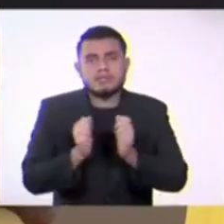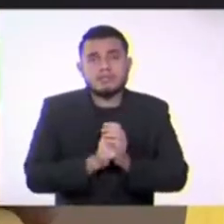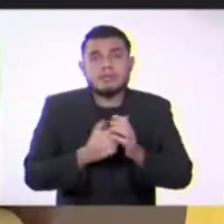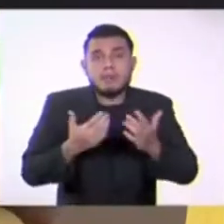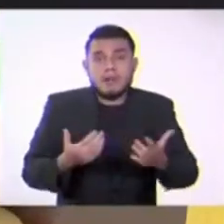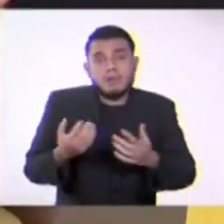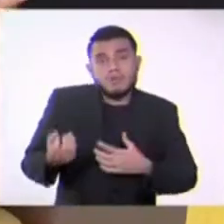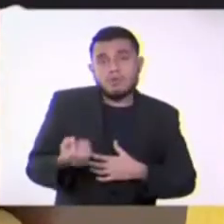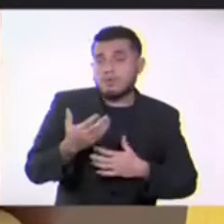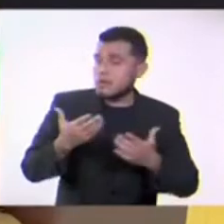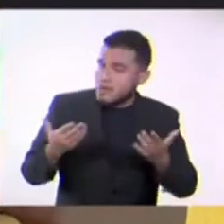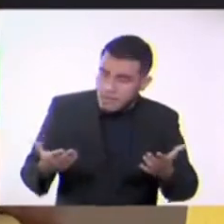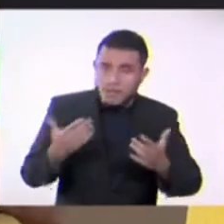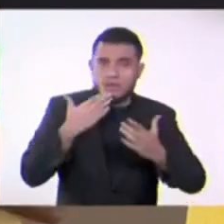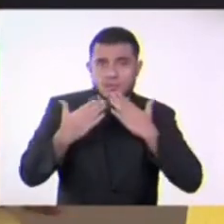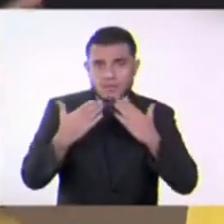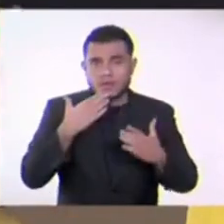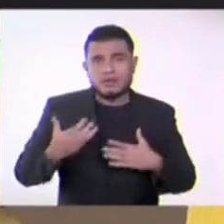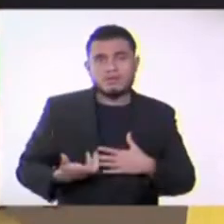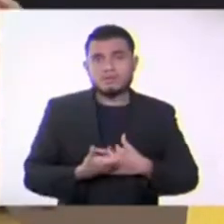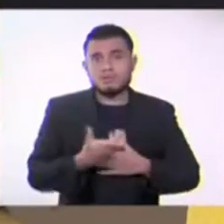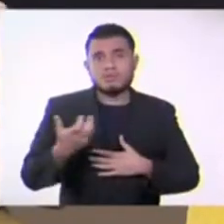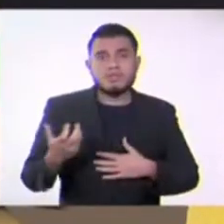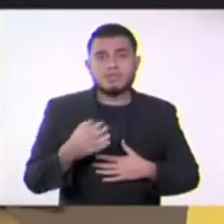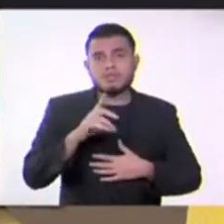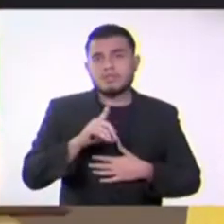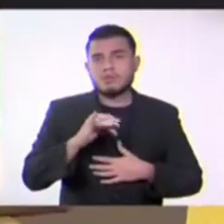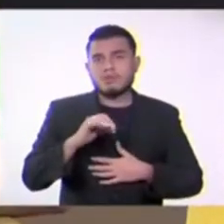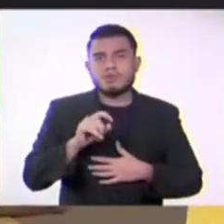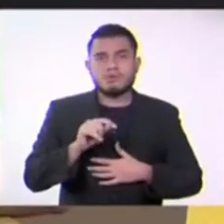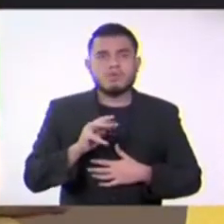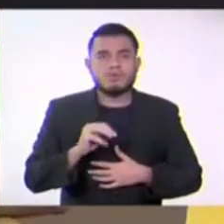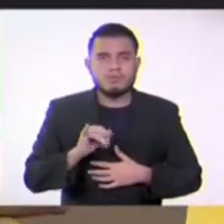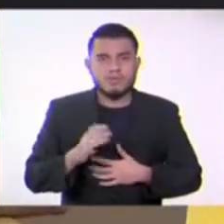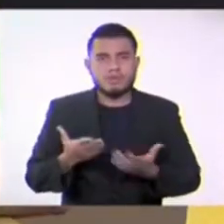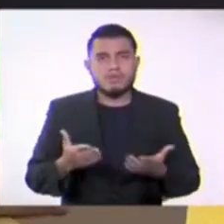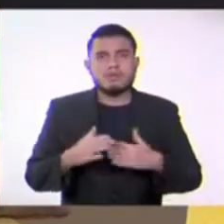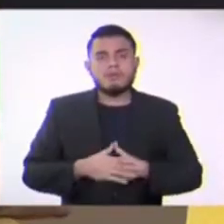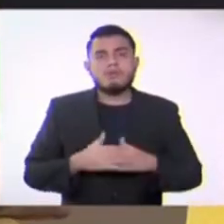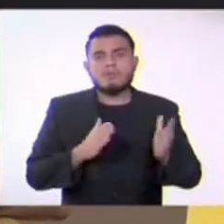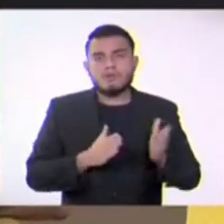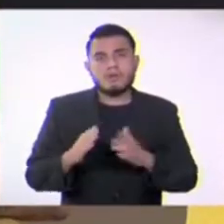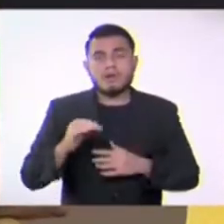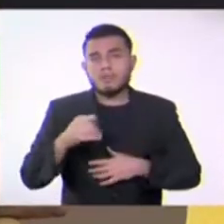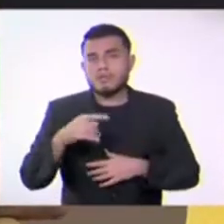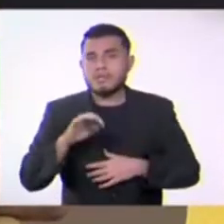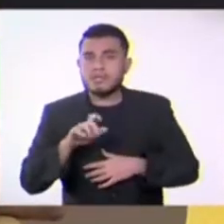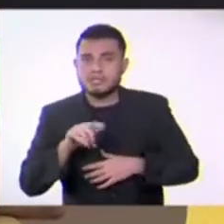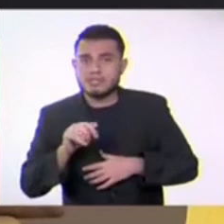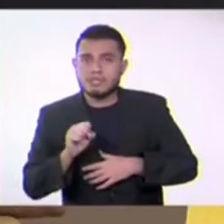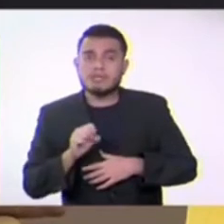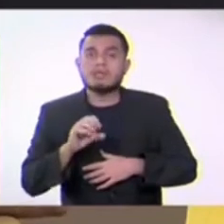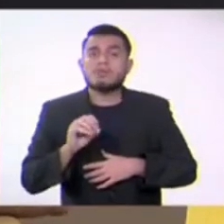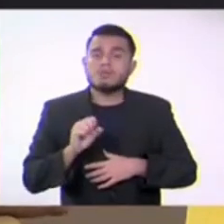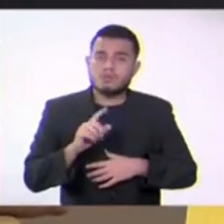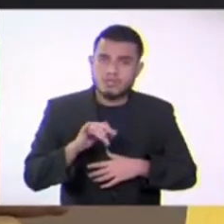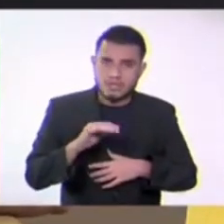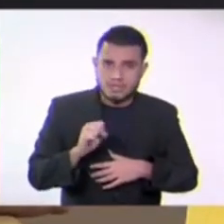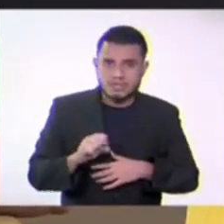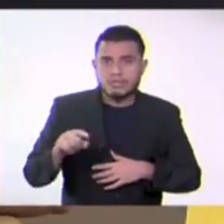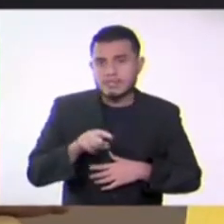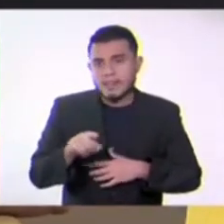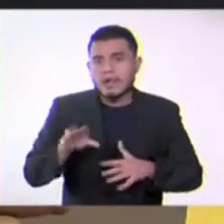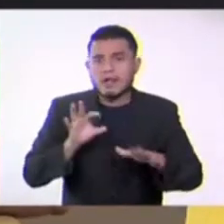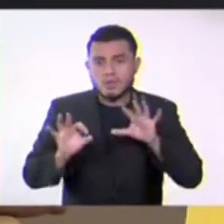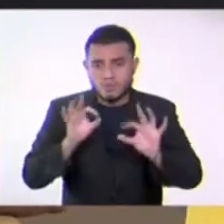nuevos que ya no se explicaban a partir de la dicotomía de los bloques capitalista y socialista. Esas son algunas